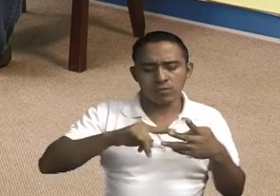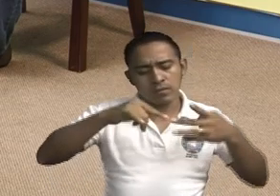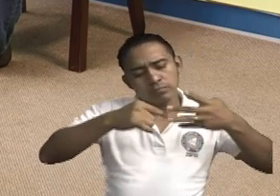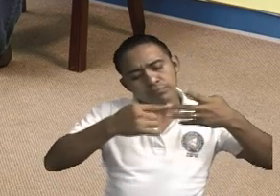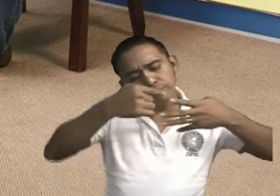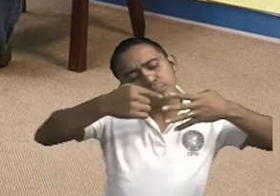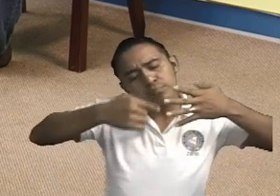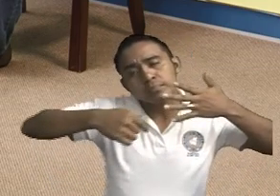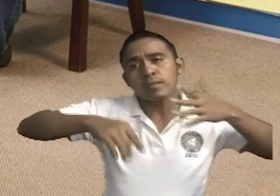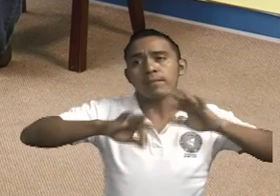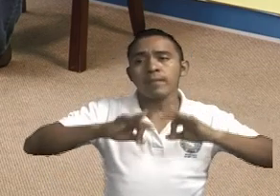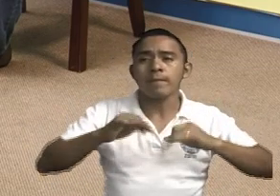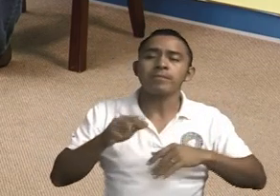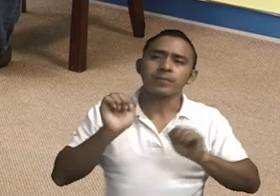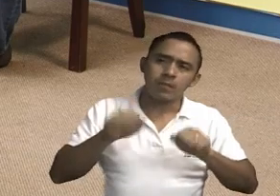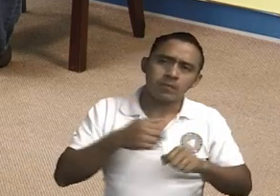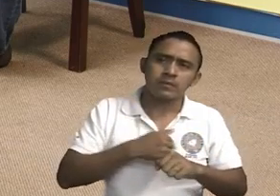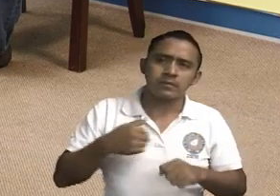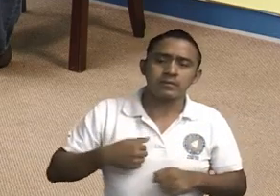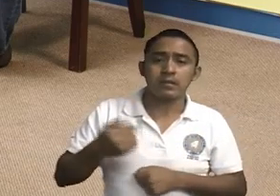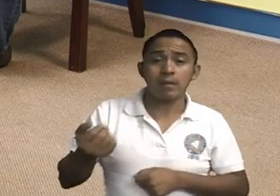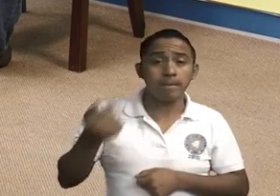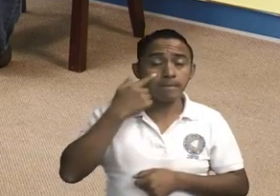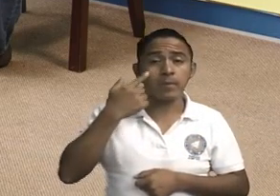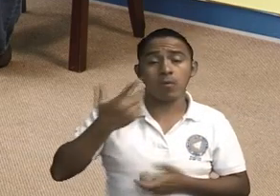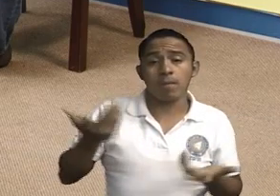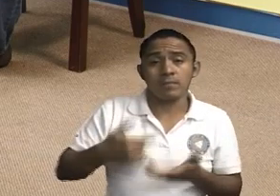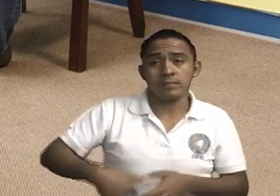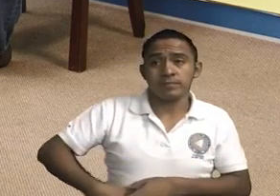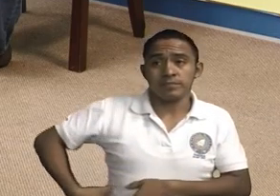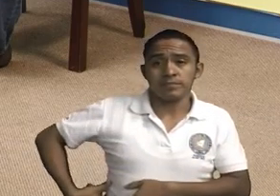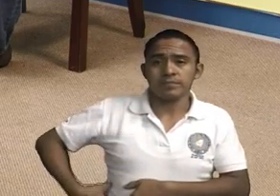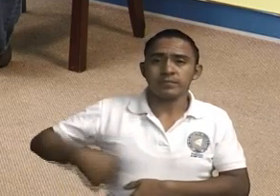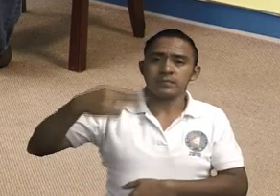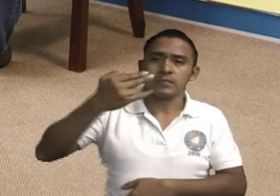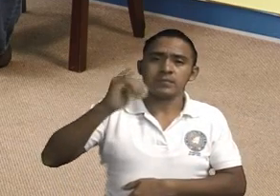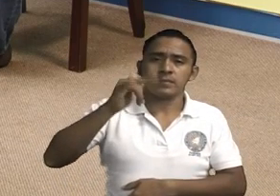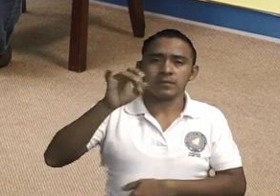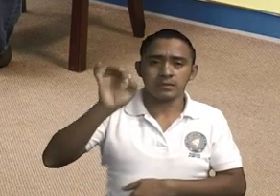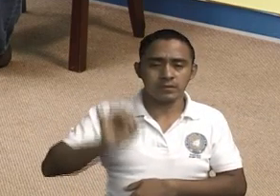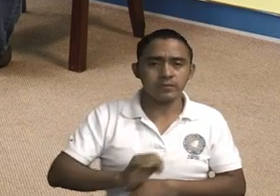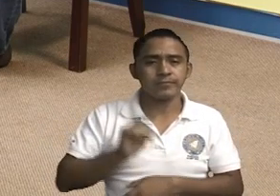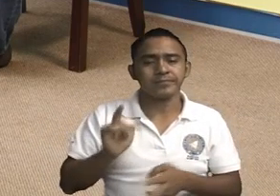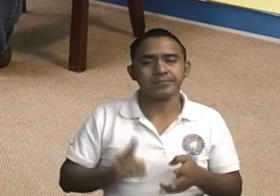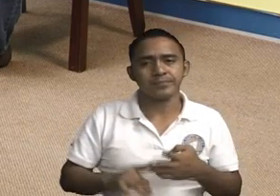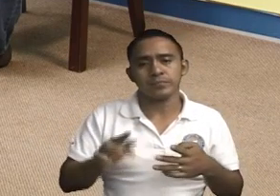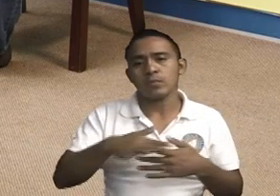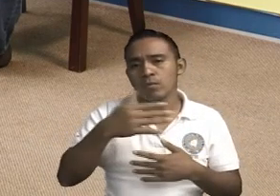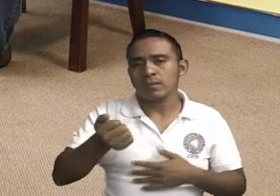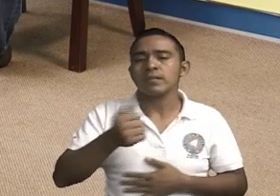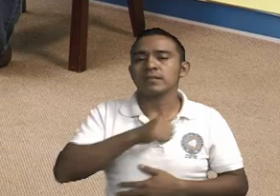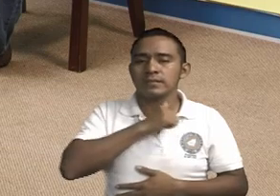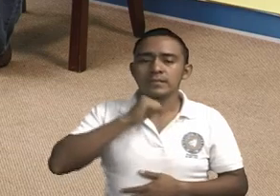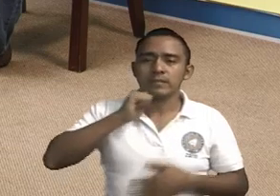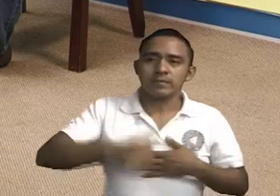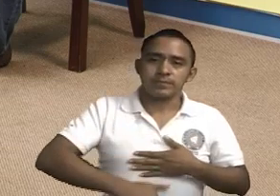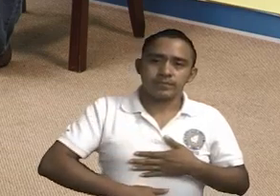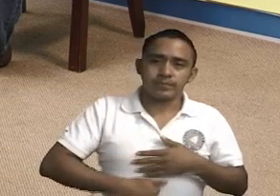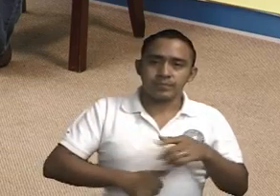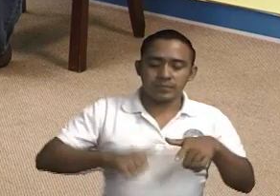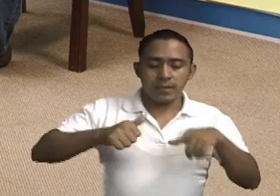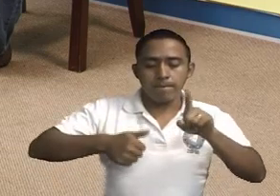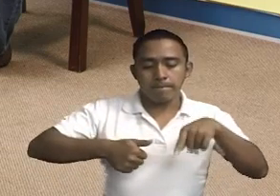puede mandar este perfil hepático, ¿verdad? Lo que son las transaminasas. Puedes mandar un ultrasonido Doppler de pene,